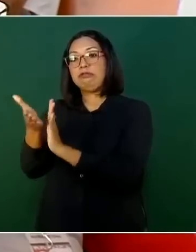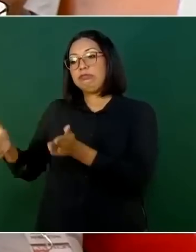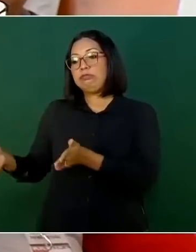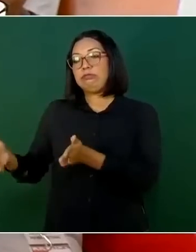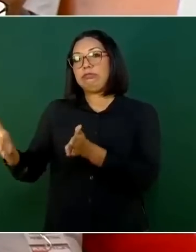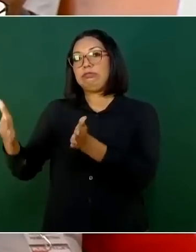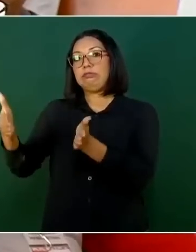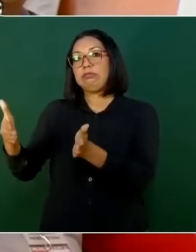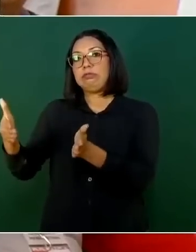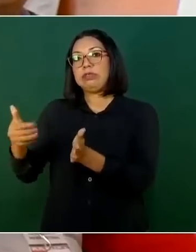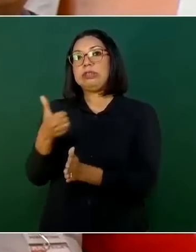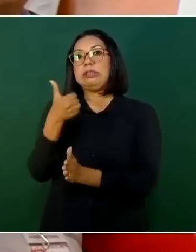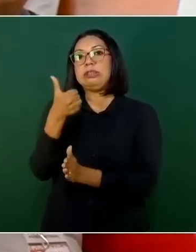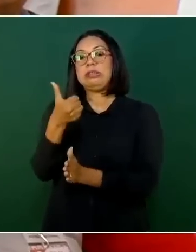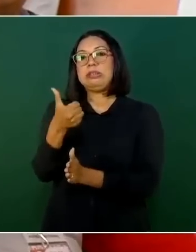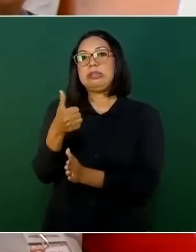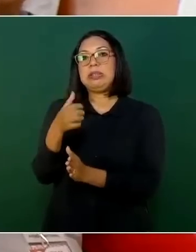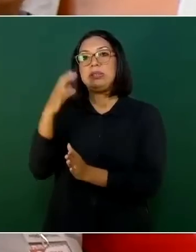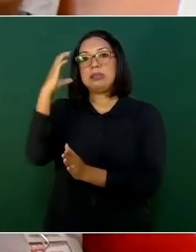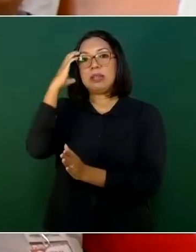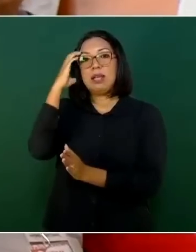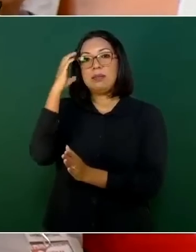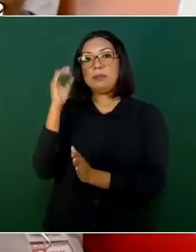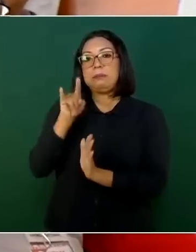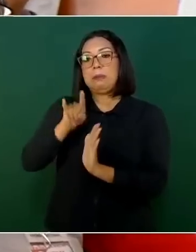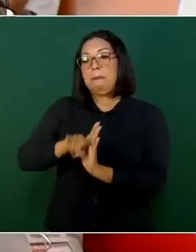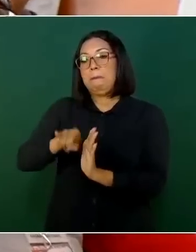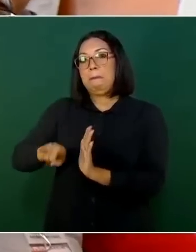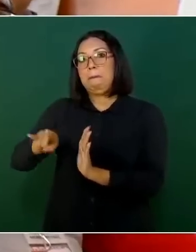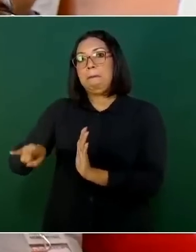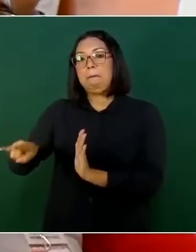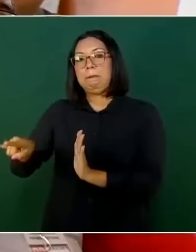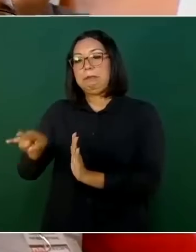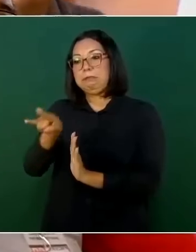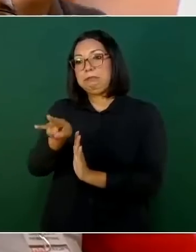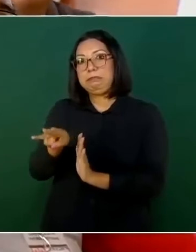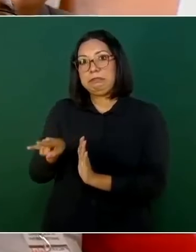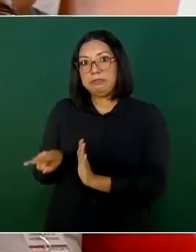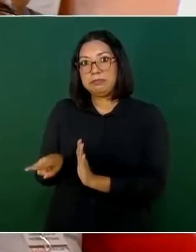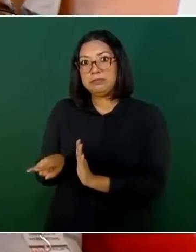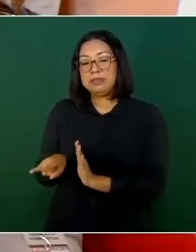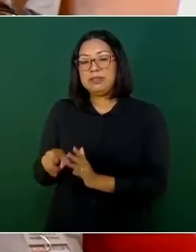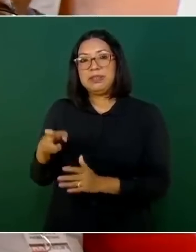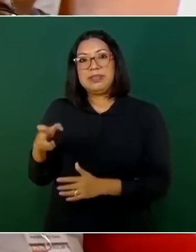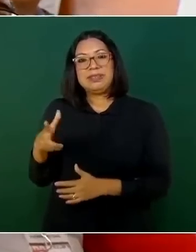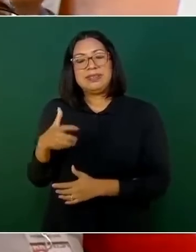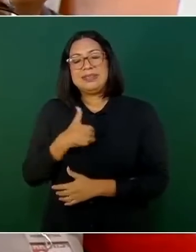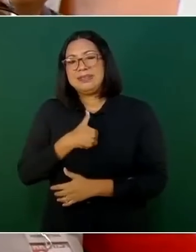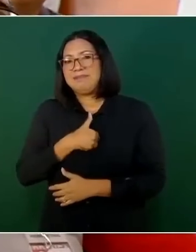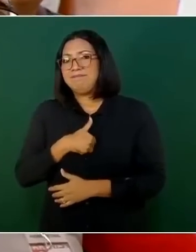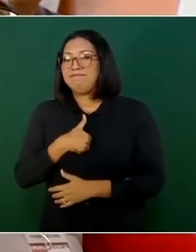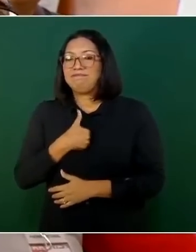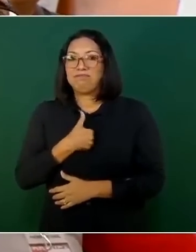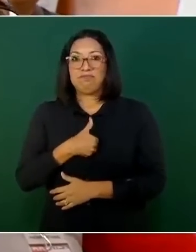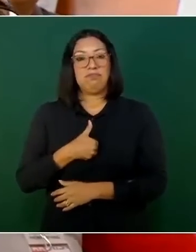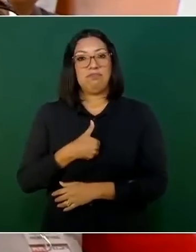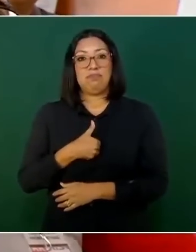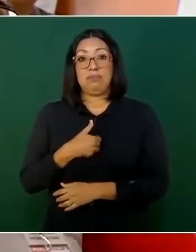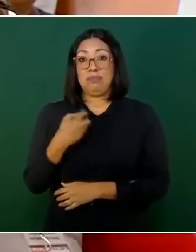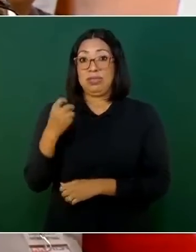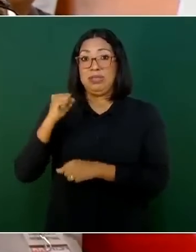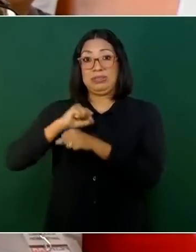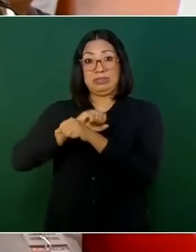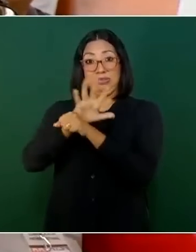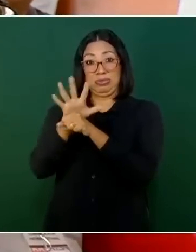Deprimente la situación, presidente. Pero no solamente en COVID. Actualmente no hay guantes